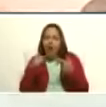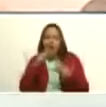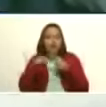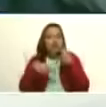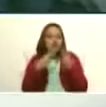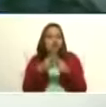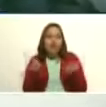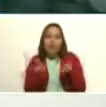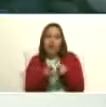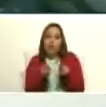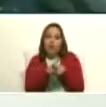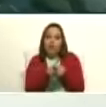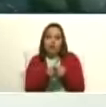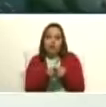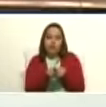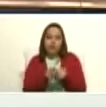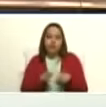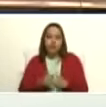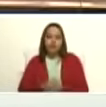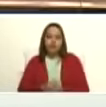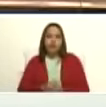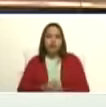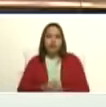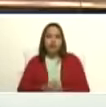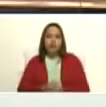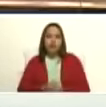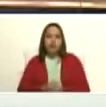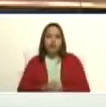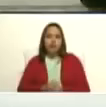nunca antes vistas,